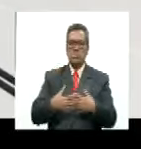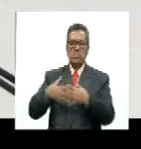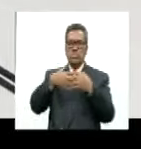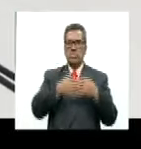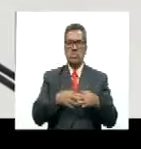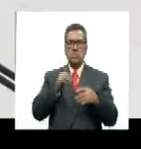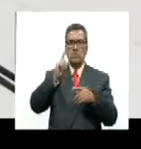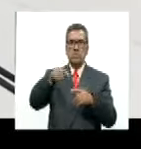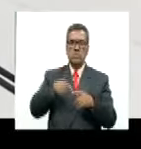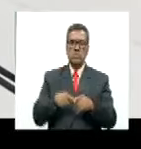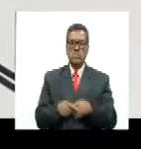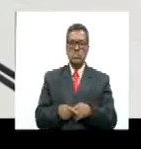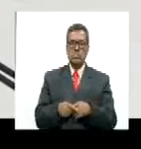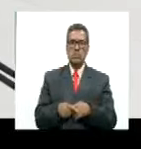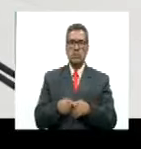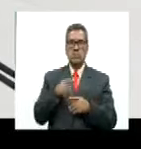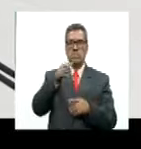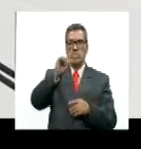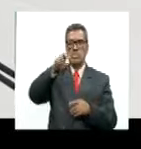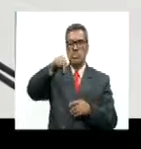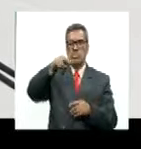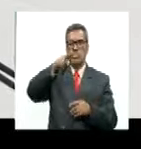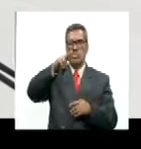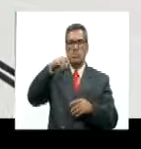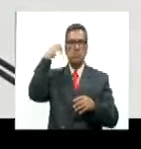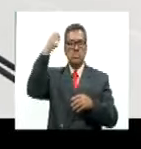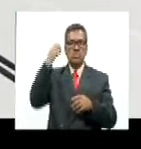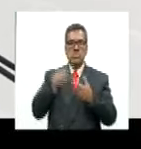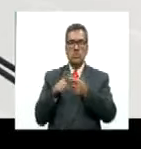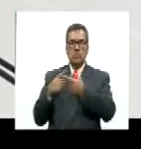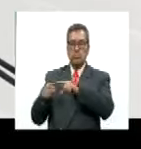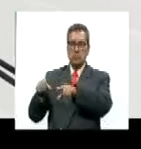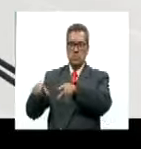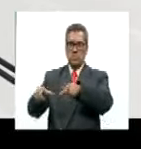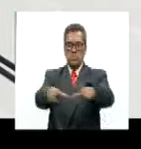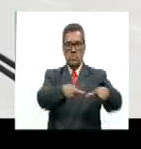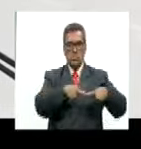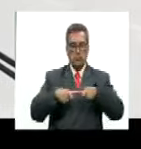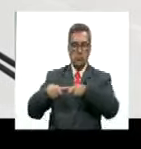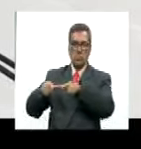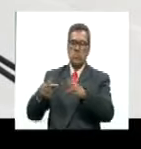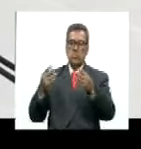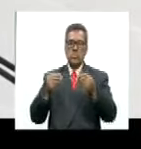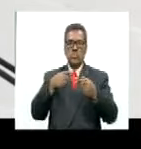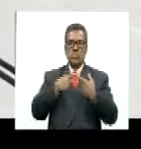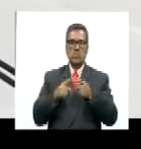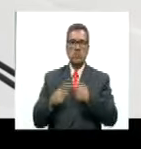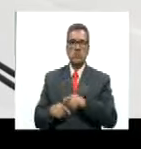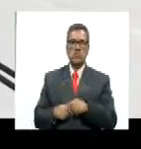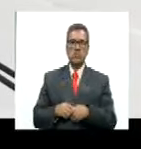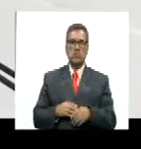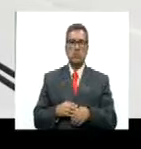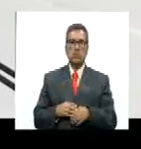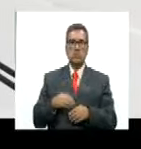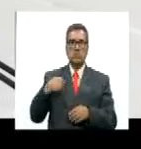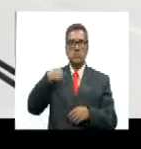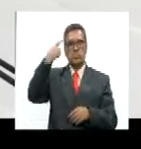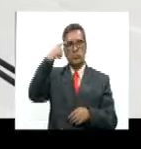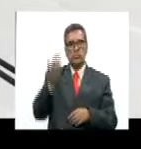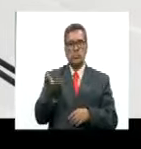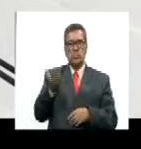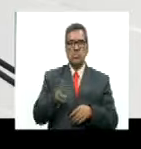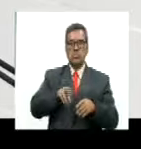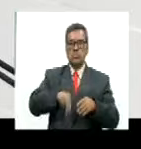imperio. El imperio sale de Europa, sale de muchos lados y coloniza de muchas formas distintas. Me parece interesante